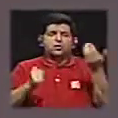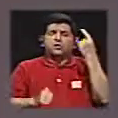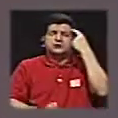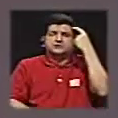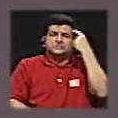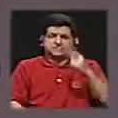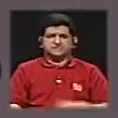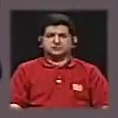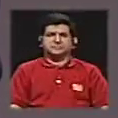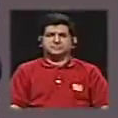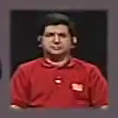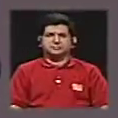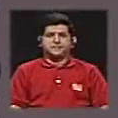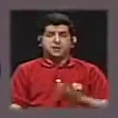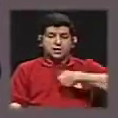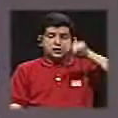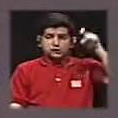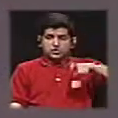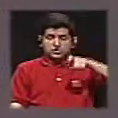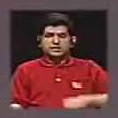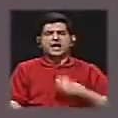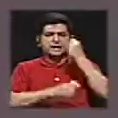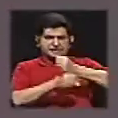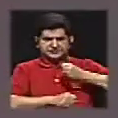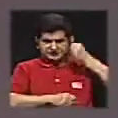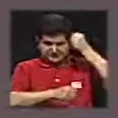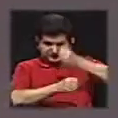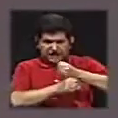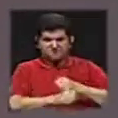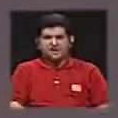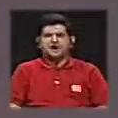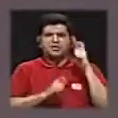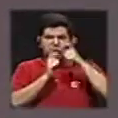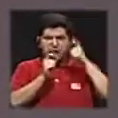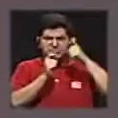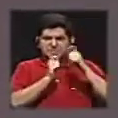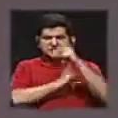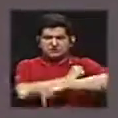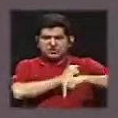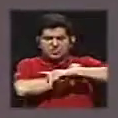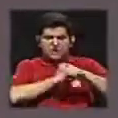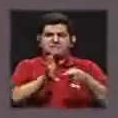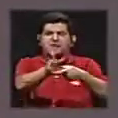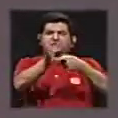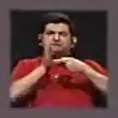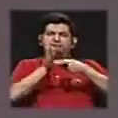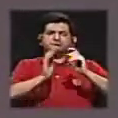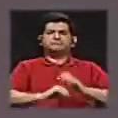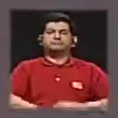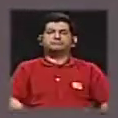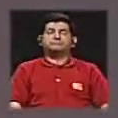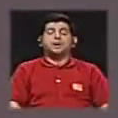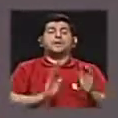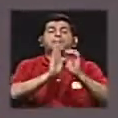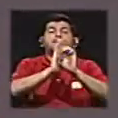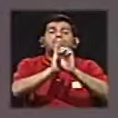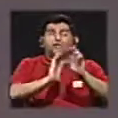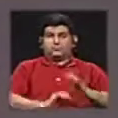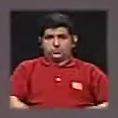pensamos debemos hacer un trabajo específico que el país reclama. Por